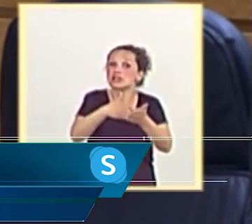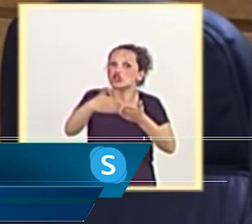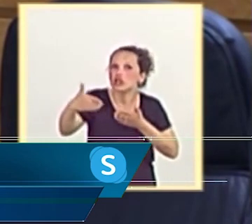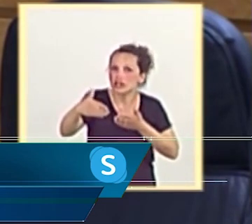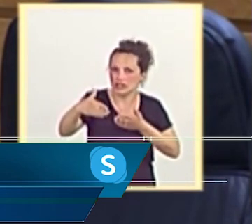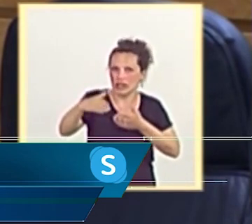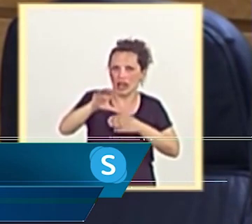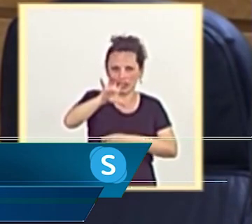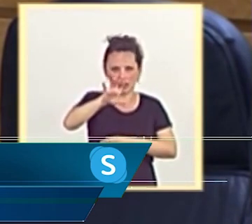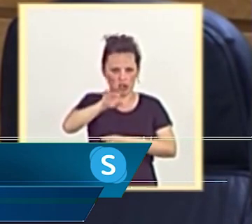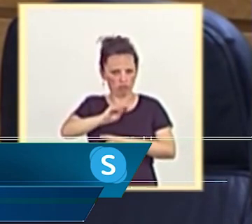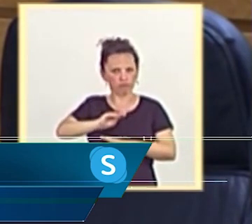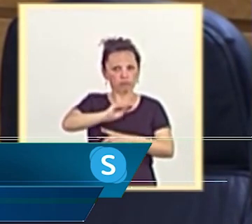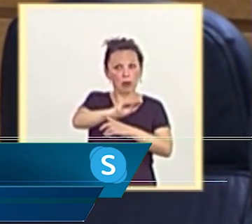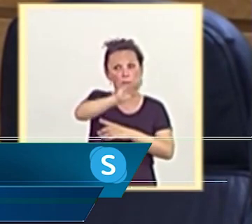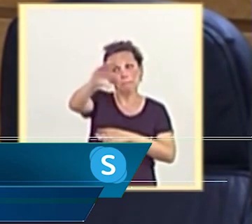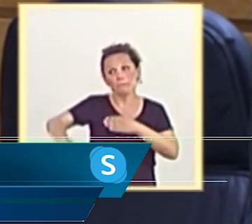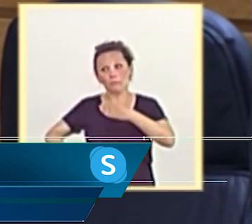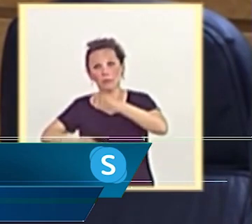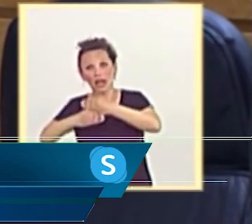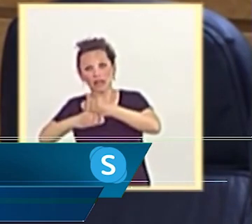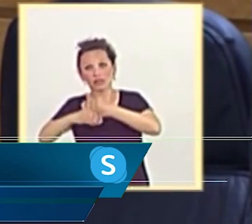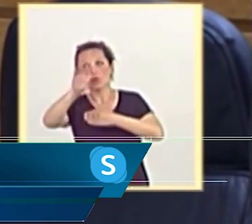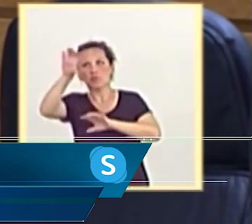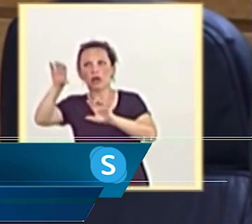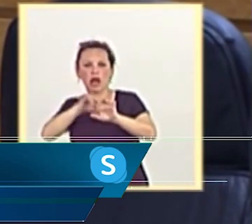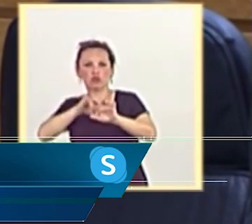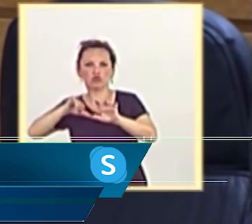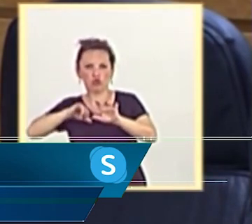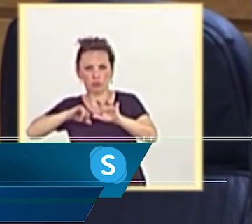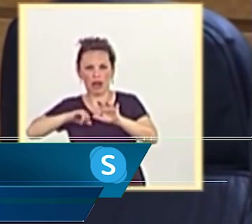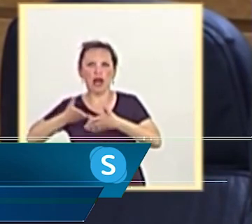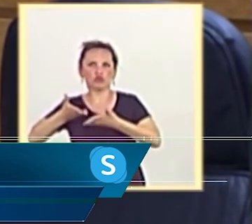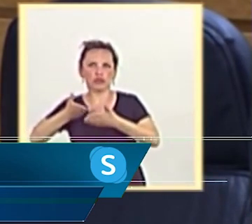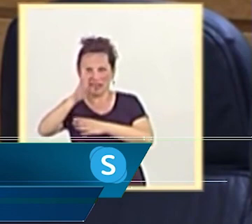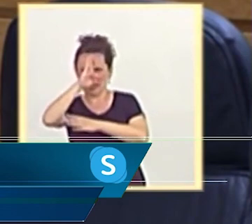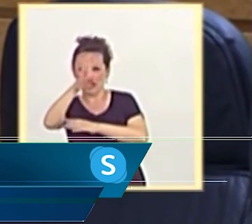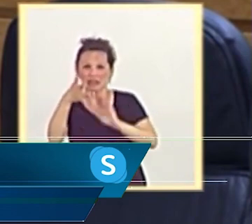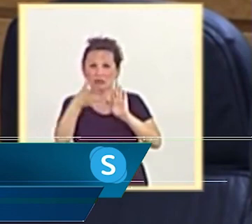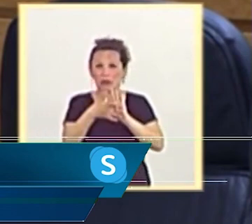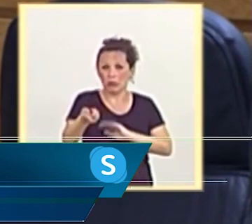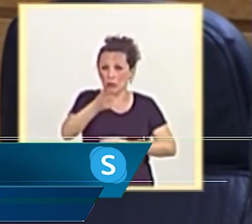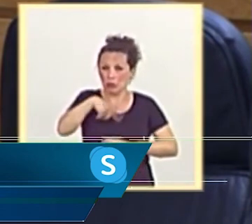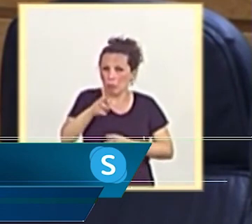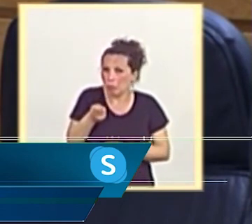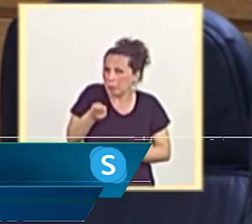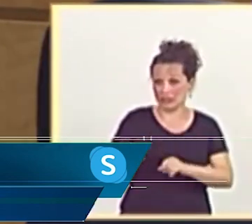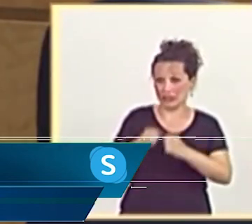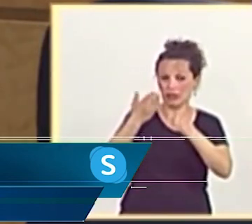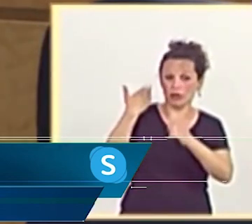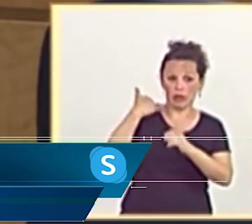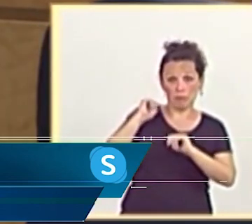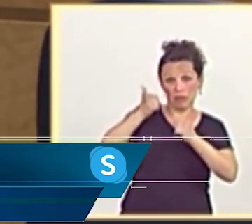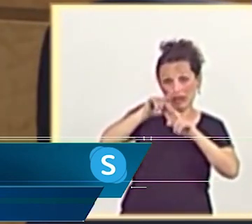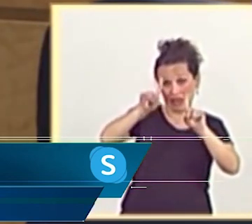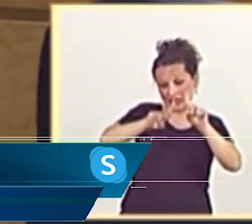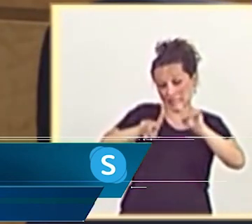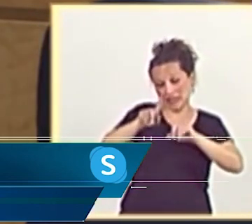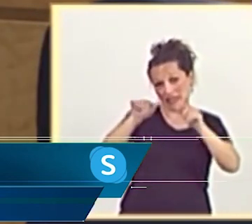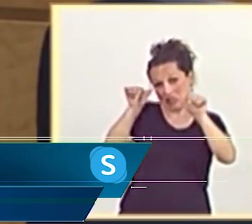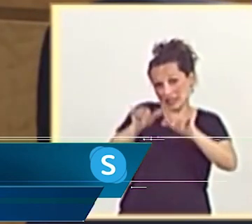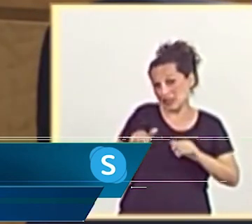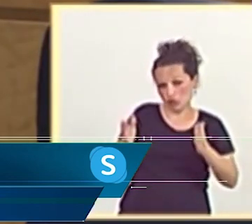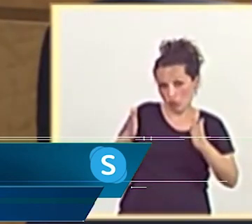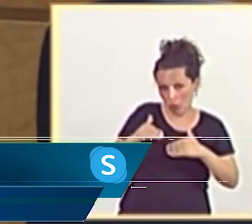critique la gestión sanitaria de Isabel Díaz Ayuso, que ha sido modélica. Pero es que ellos no